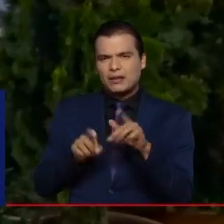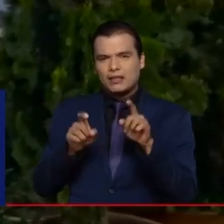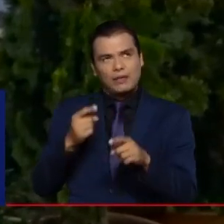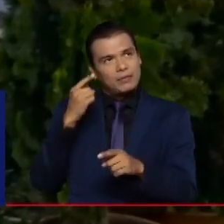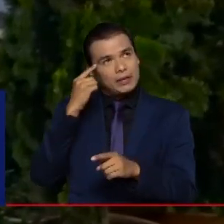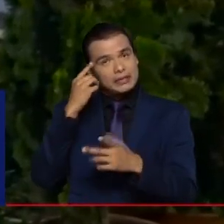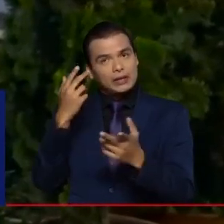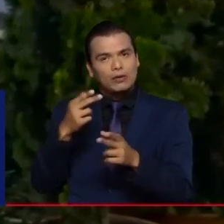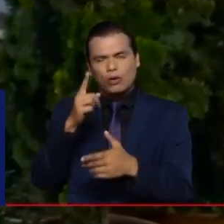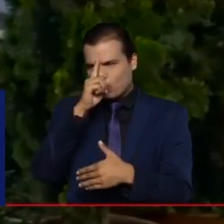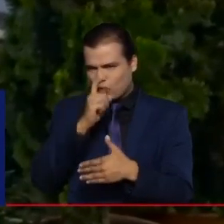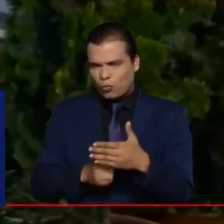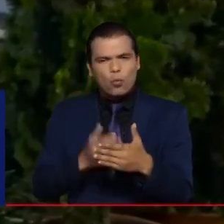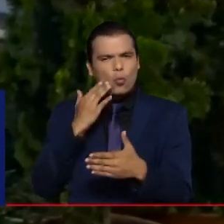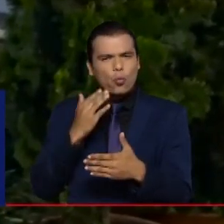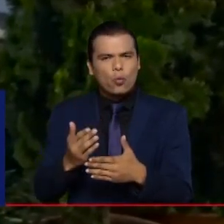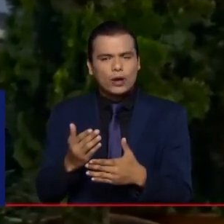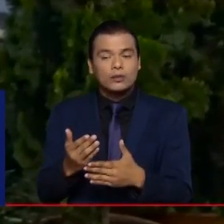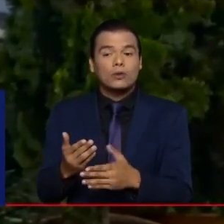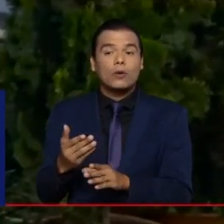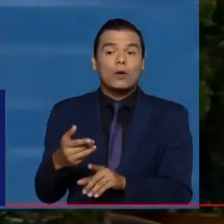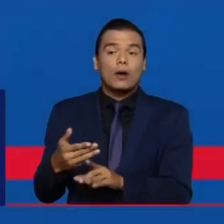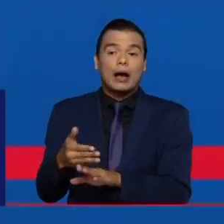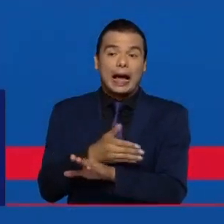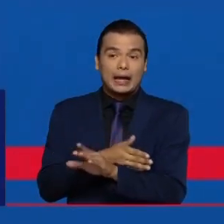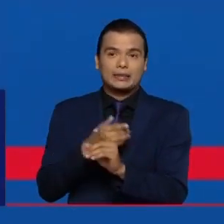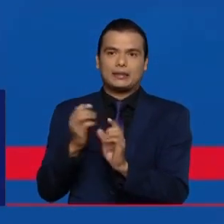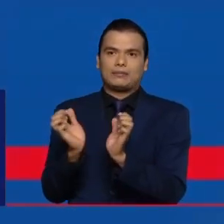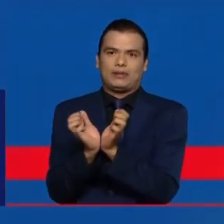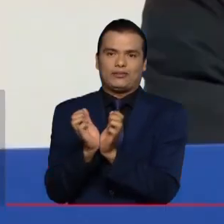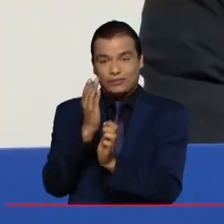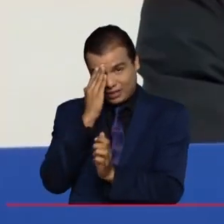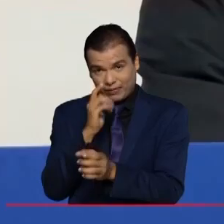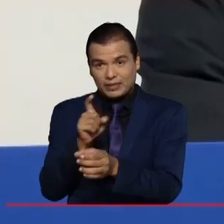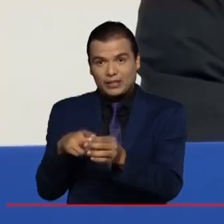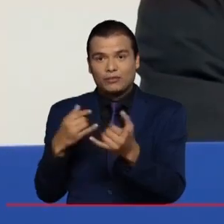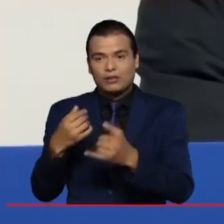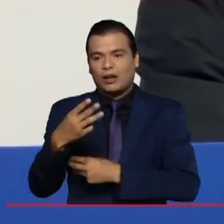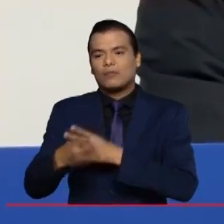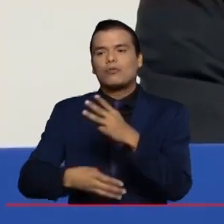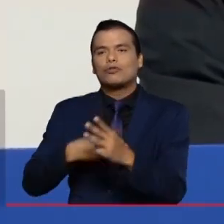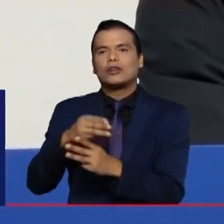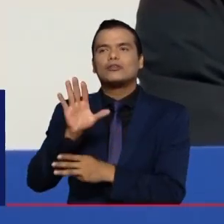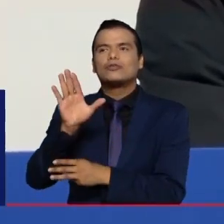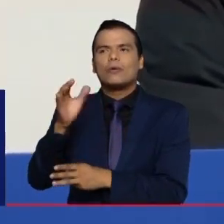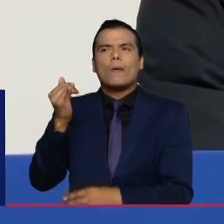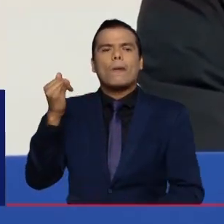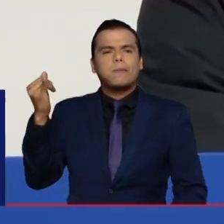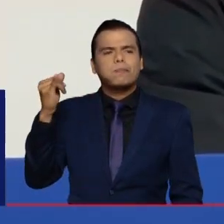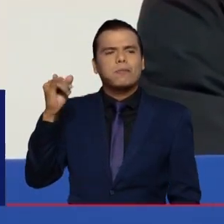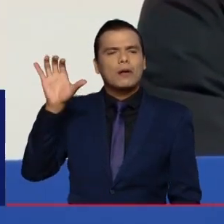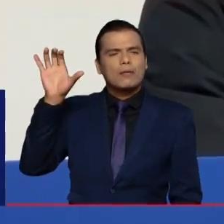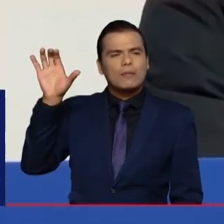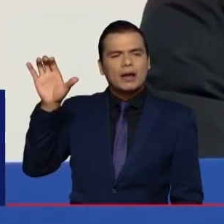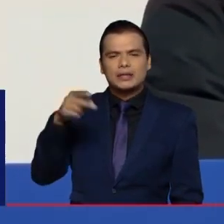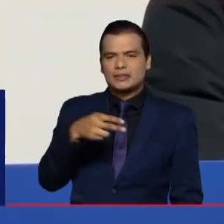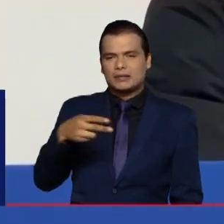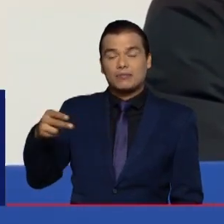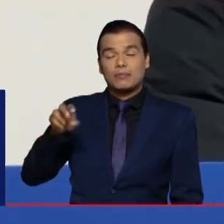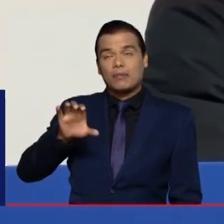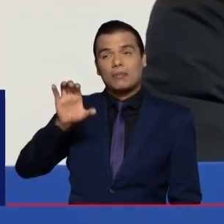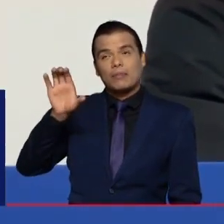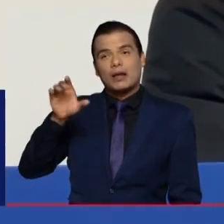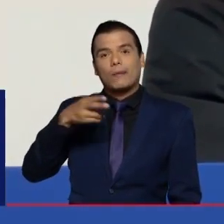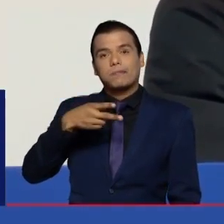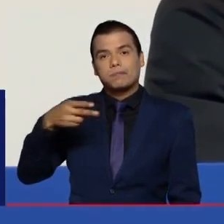Indonesia quedará inicio el 20 de mayo podemos hablar de la organización defensiva del equipo Cómo se ha comportado